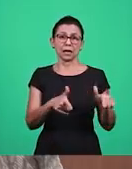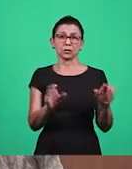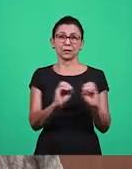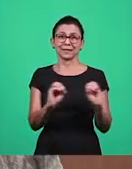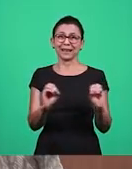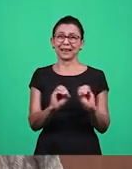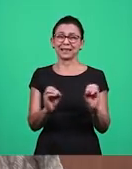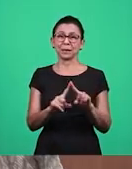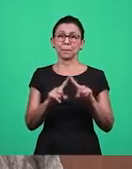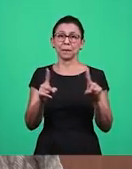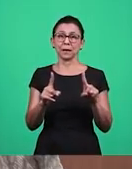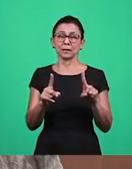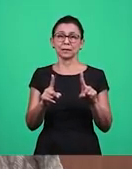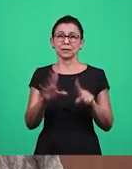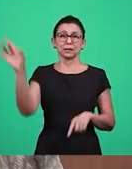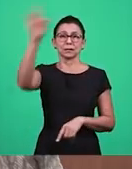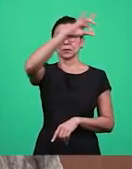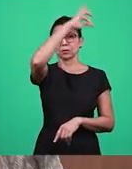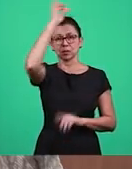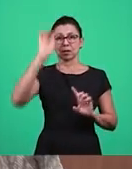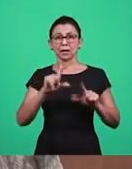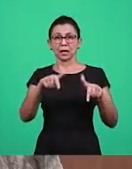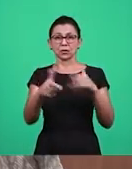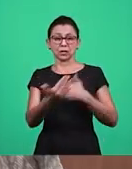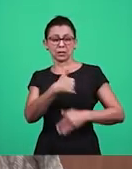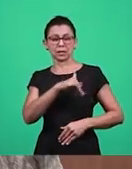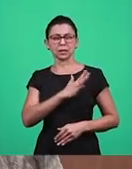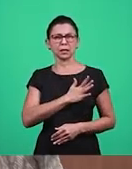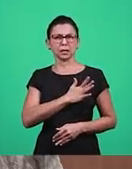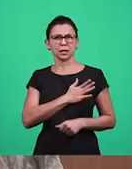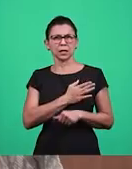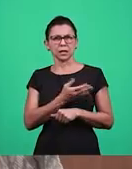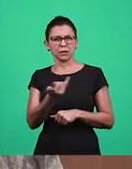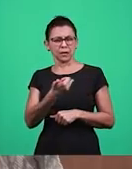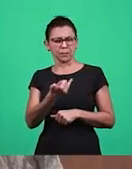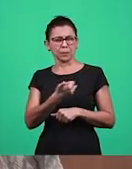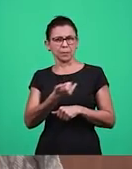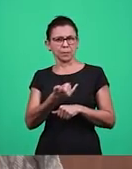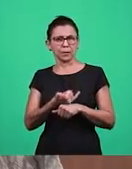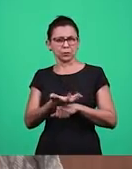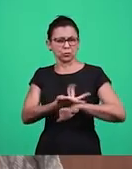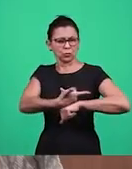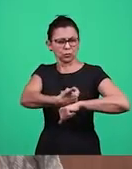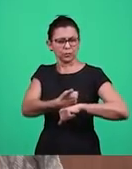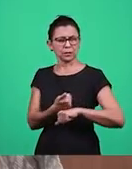que la letra no hace, el Espíritu Santo lo hace. Entra en el corazón del hombre y le dice: lo que tú estás haciendo